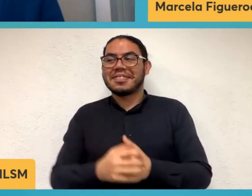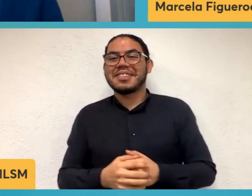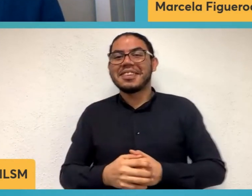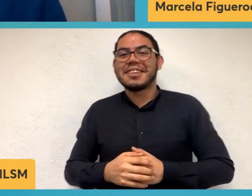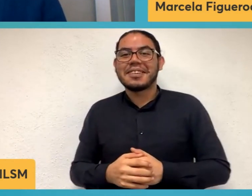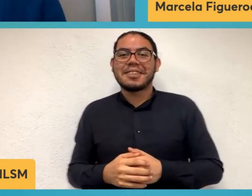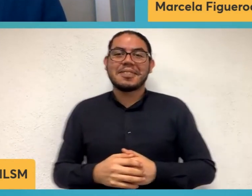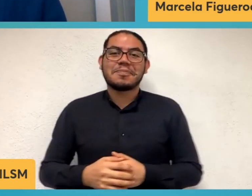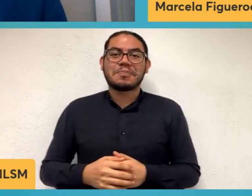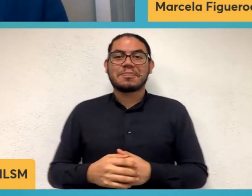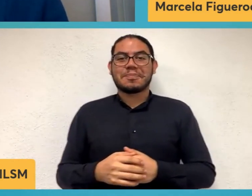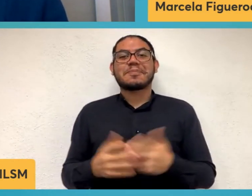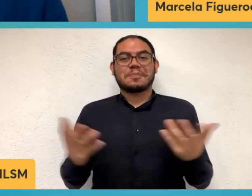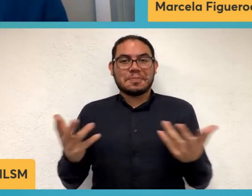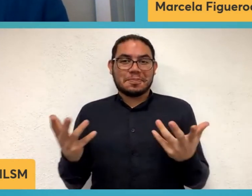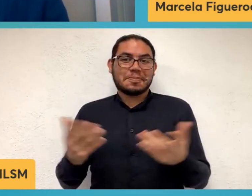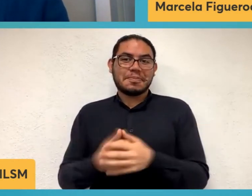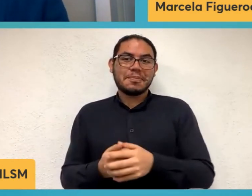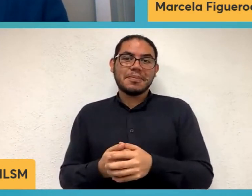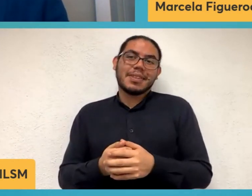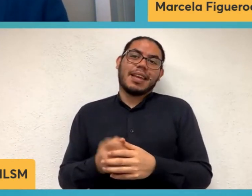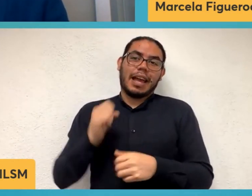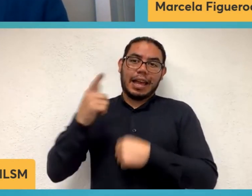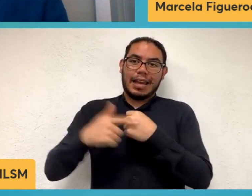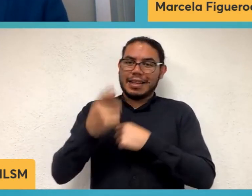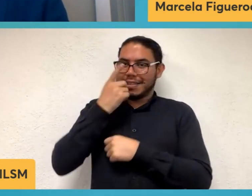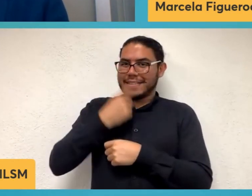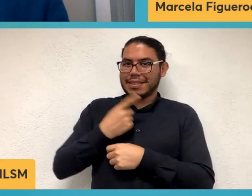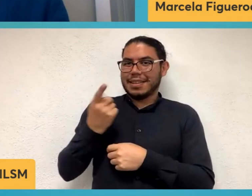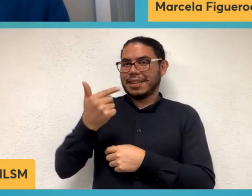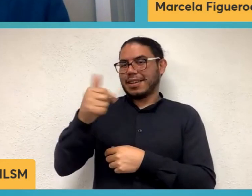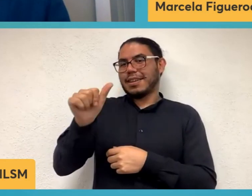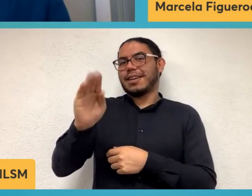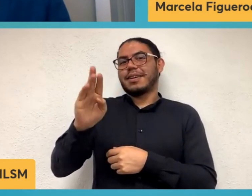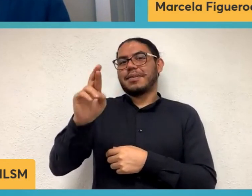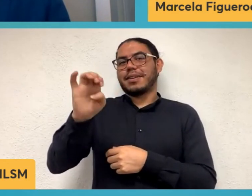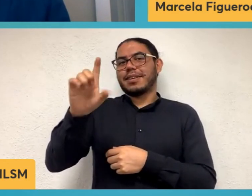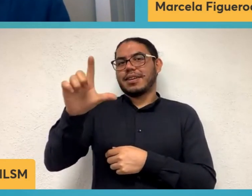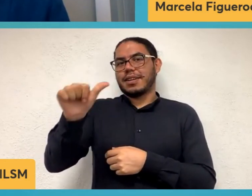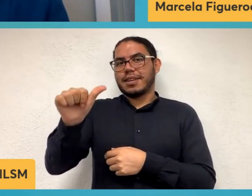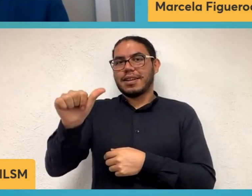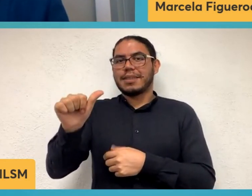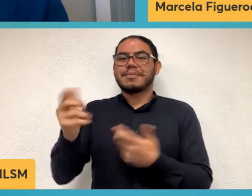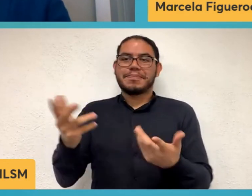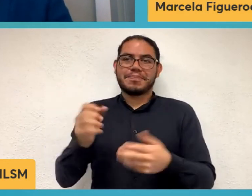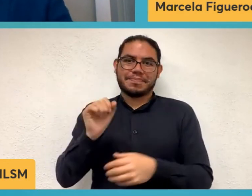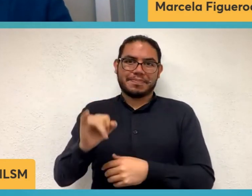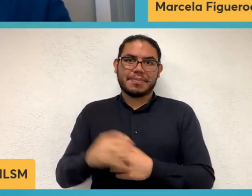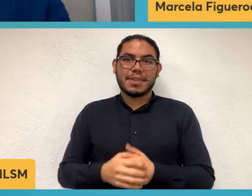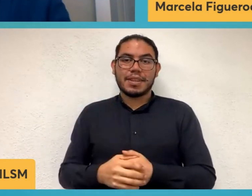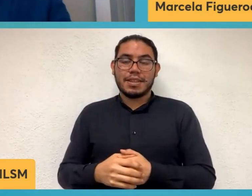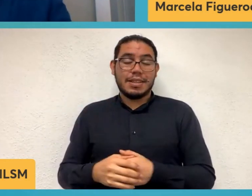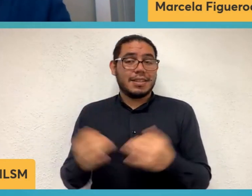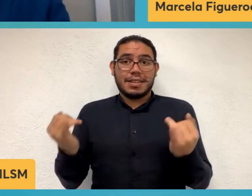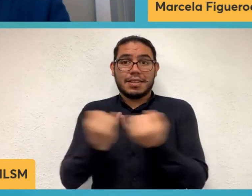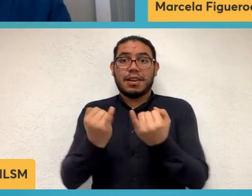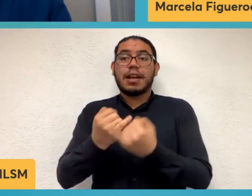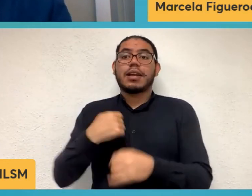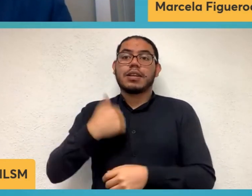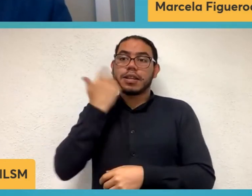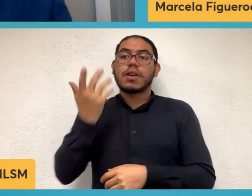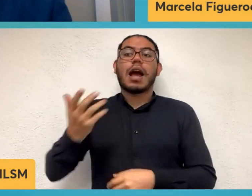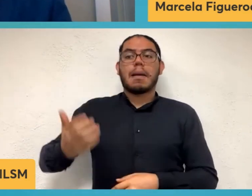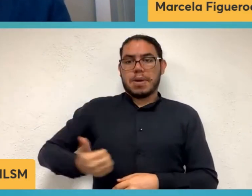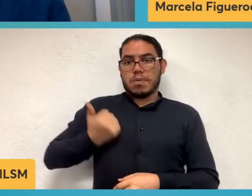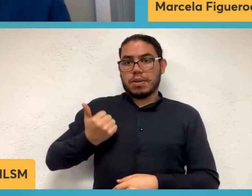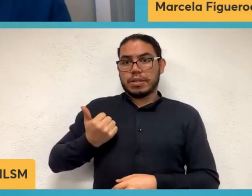enseñanzas las cuales nos trajo nuestra querida Gabriela, ¿no? Así es. Y además también quiero aprovechar, Xavi, si me